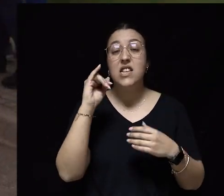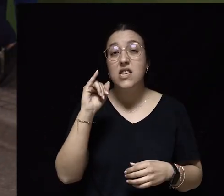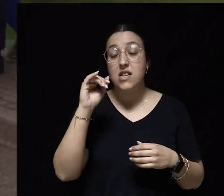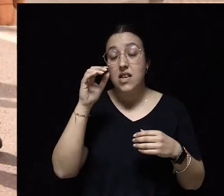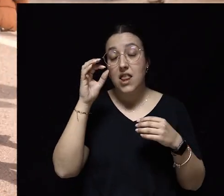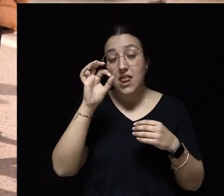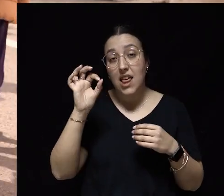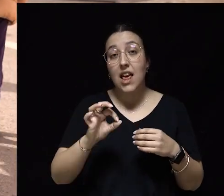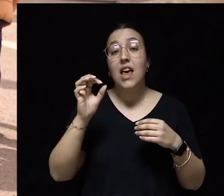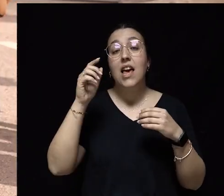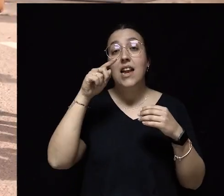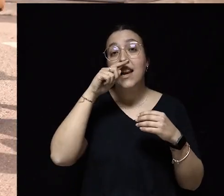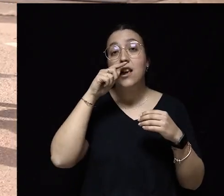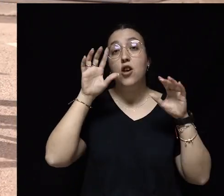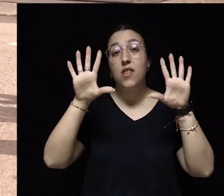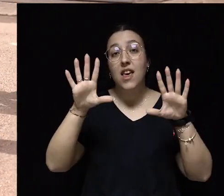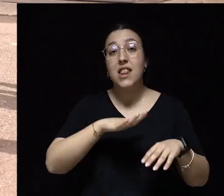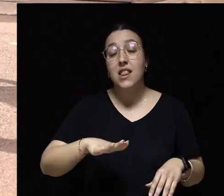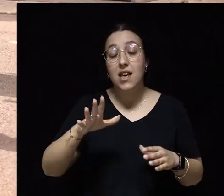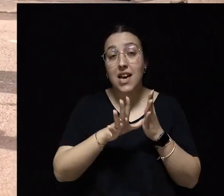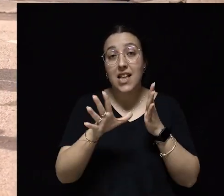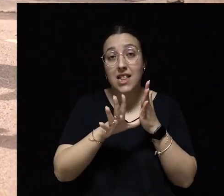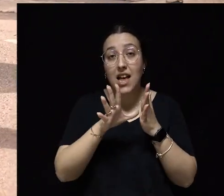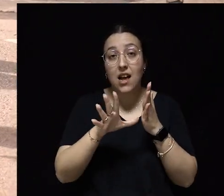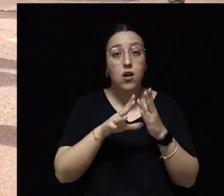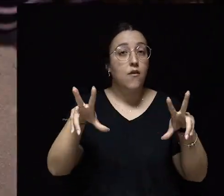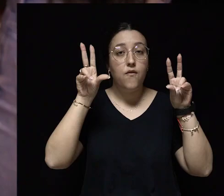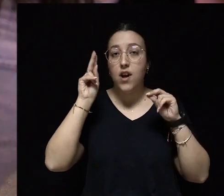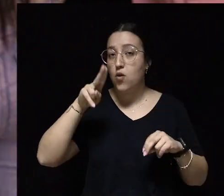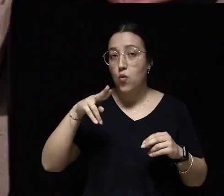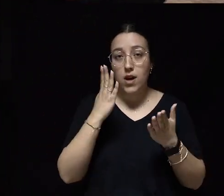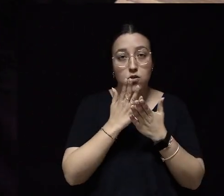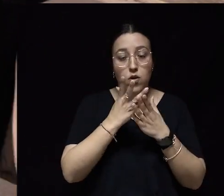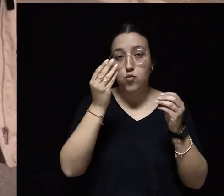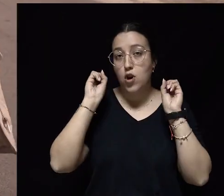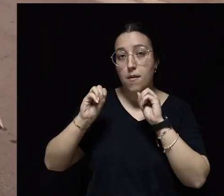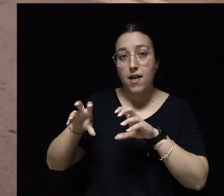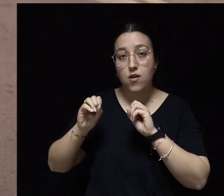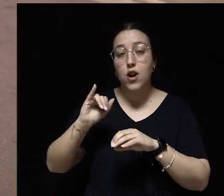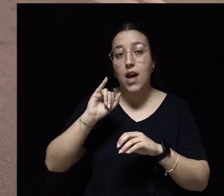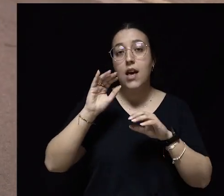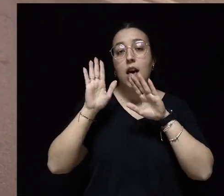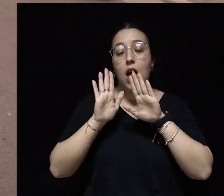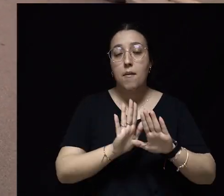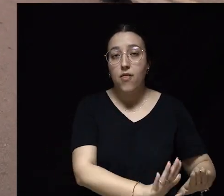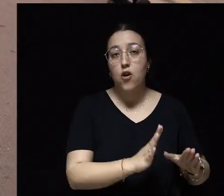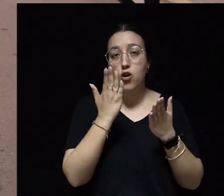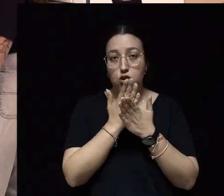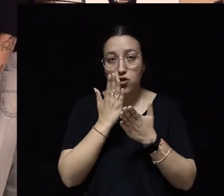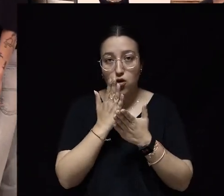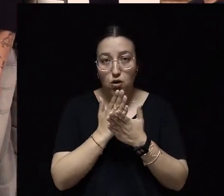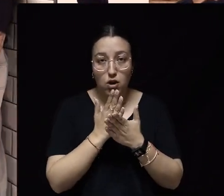cada 10 niños gitanos no terminan el periodo de educación obligatoria. Las causas y consecuencias del